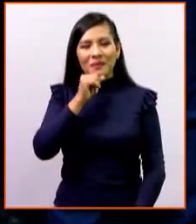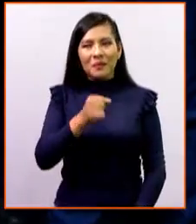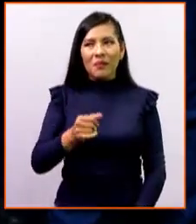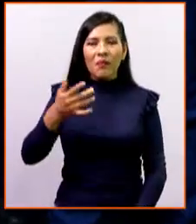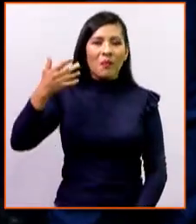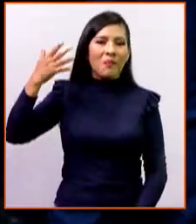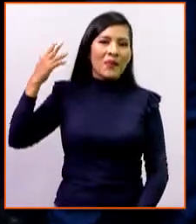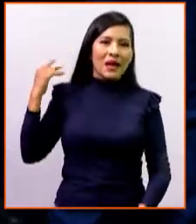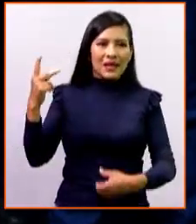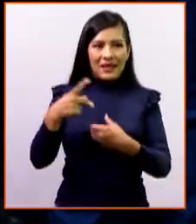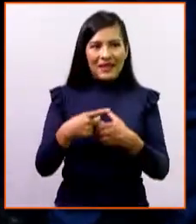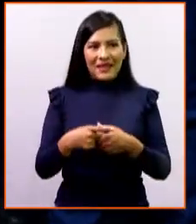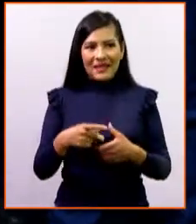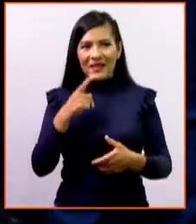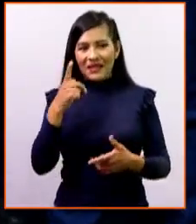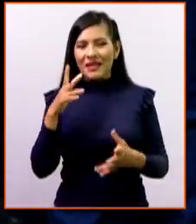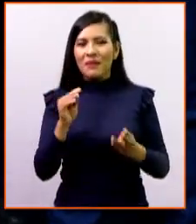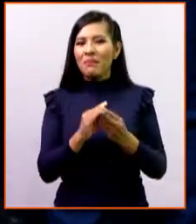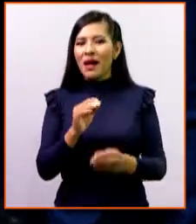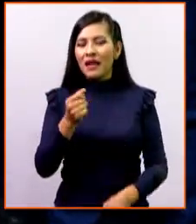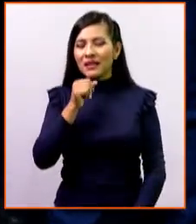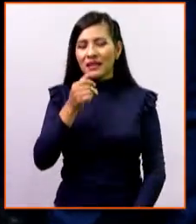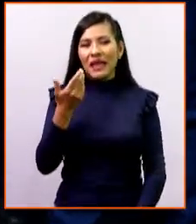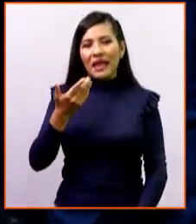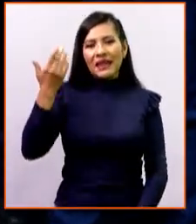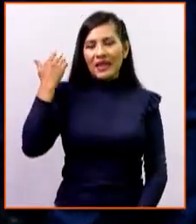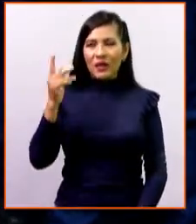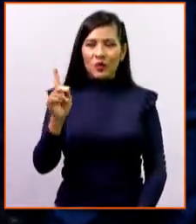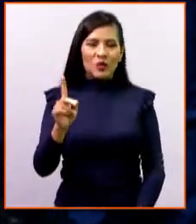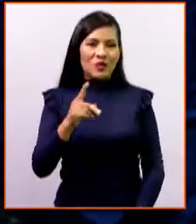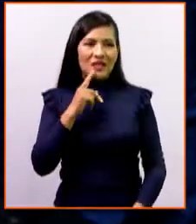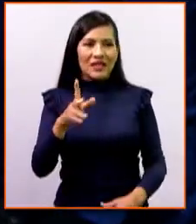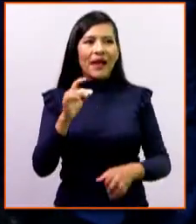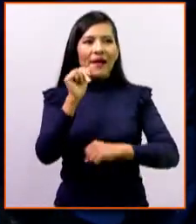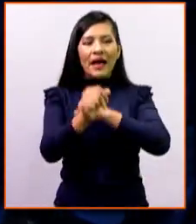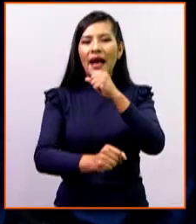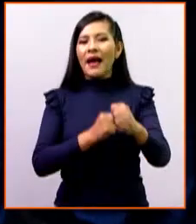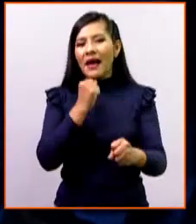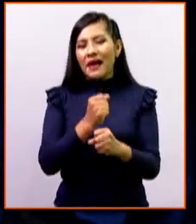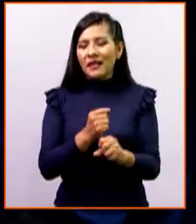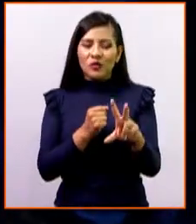antiguo. Pero no le digan a él que es el más antiguo. No, no, no, ¿cómo? No, en edad.